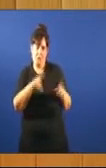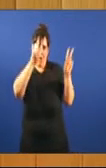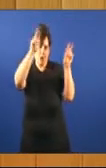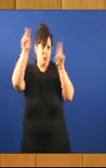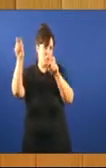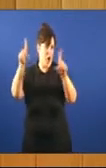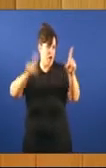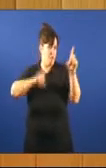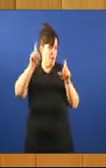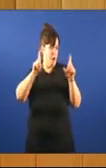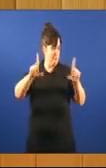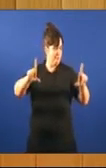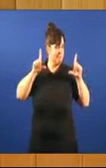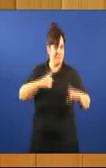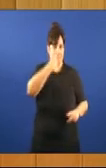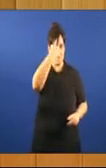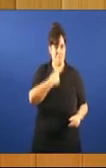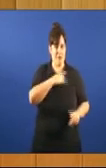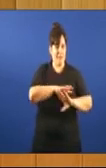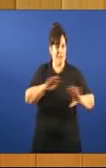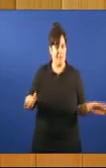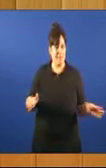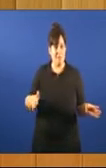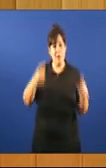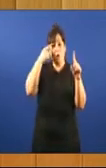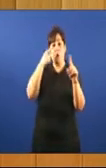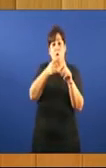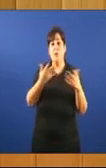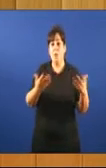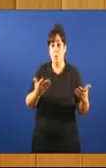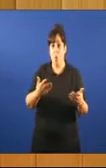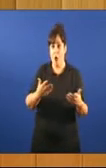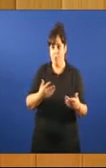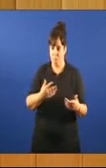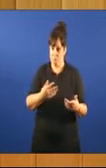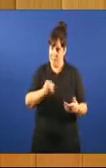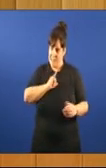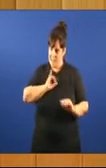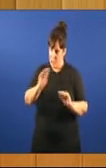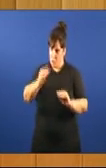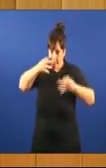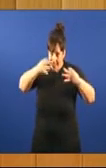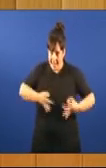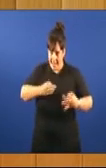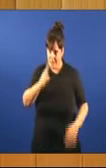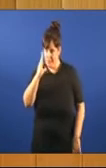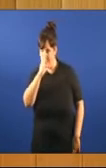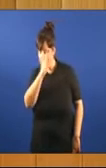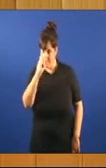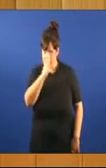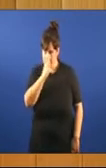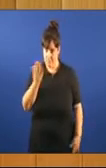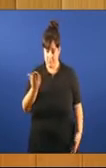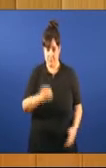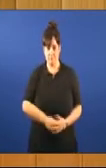foto que oculte o seu verdadeiro retrato. Por iso, nos días previos a este